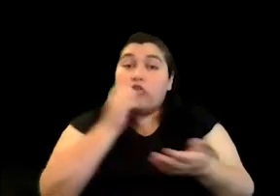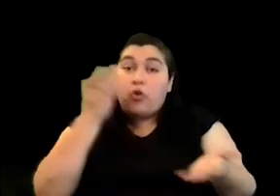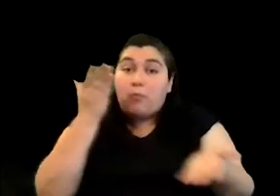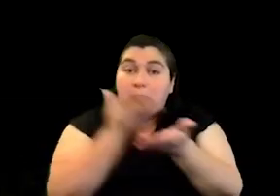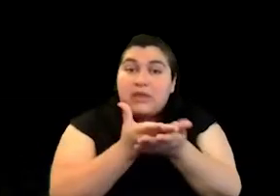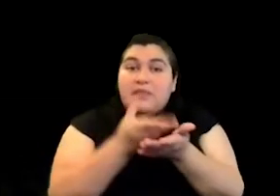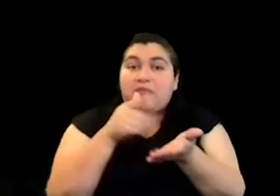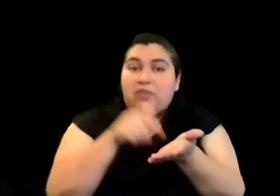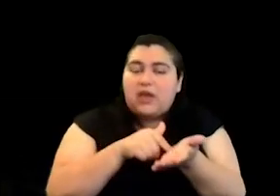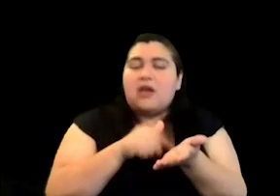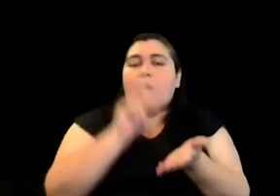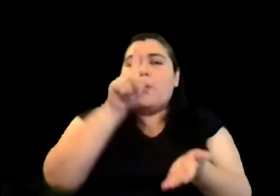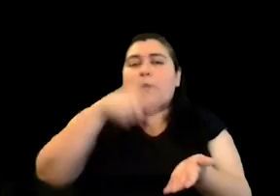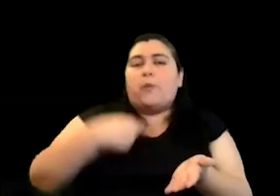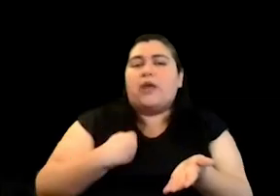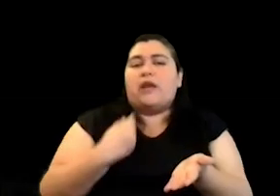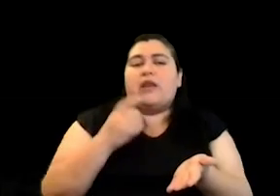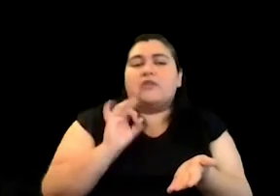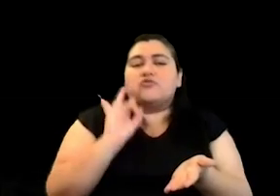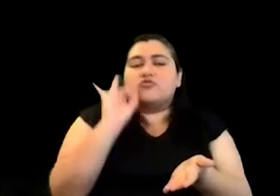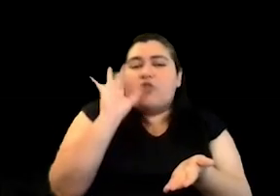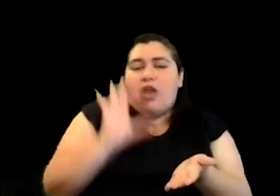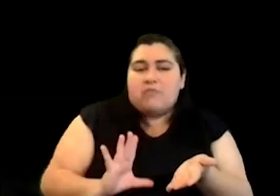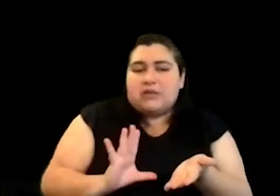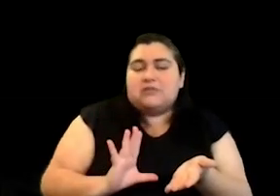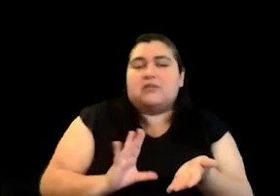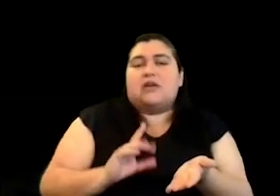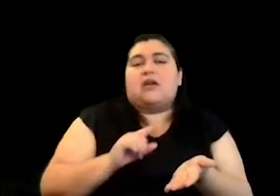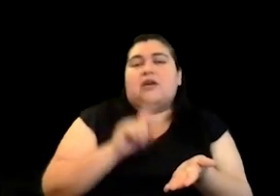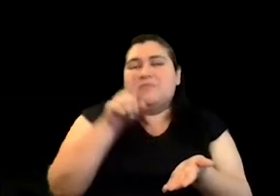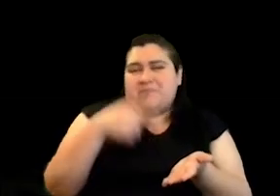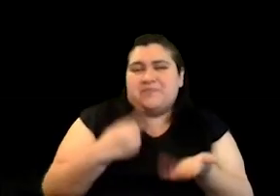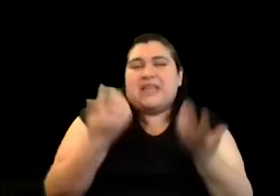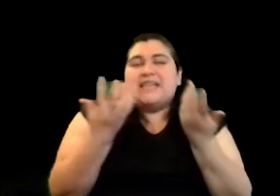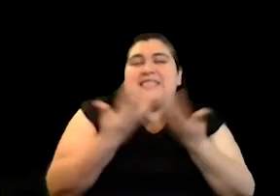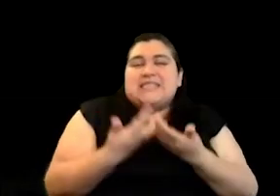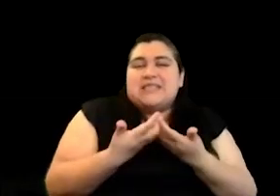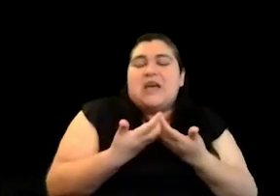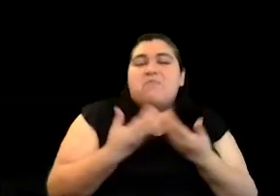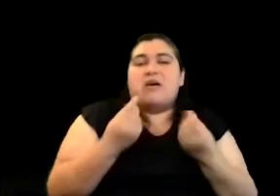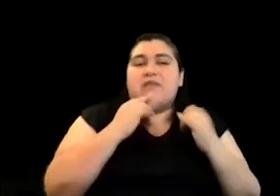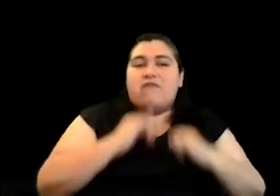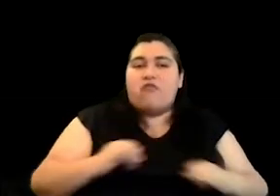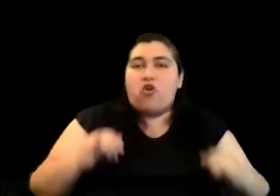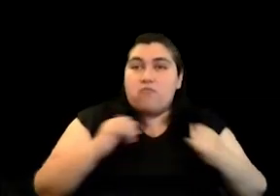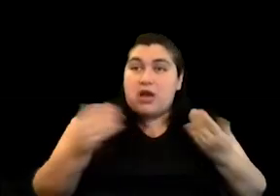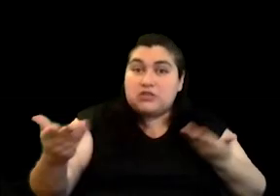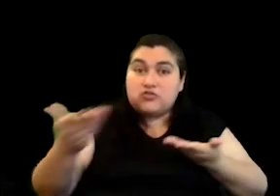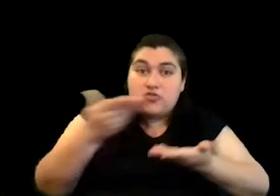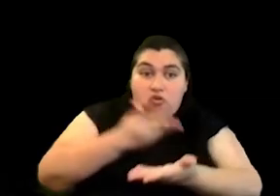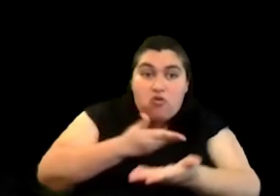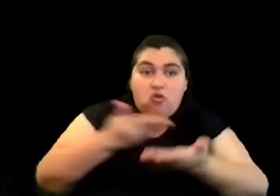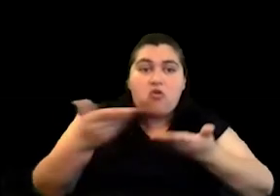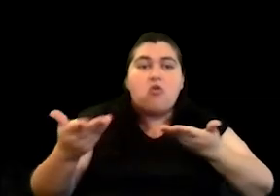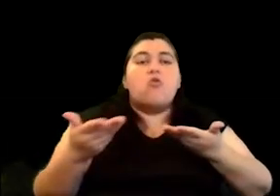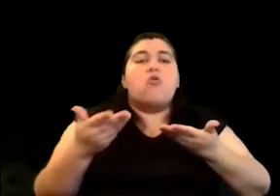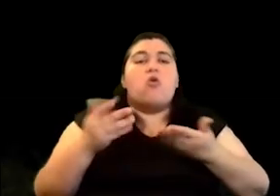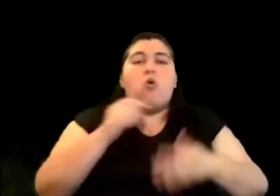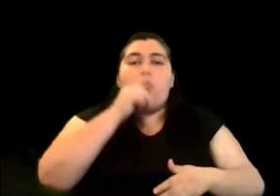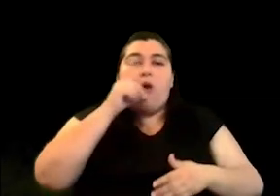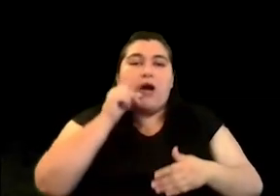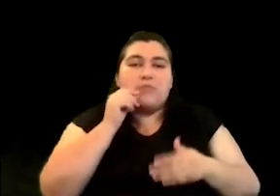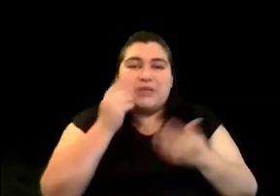efectuará únicamente a través del sistema de intercambio de información basado en el web service,